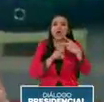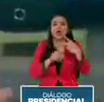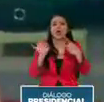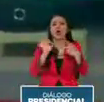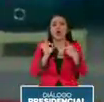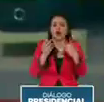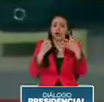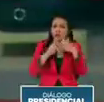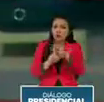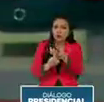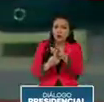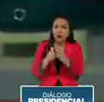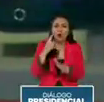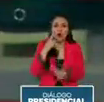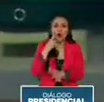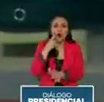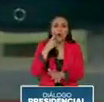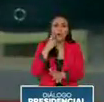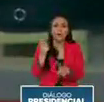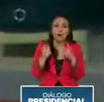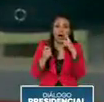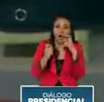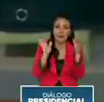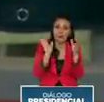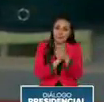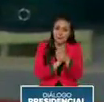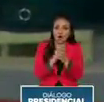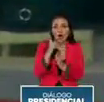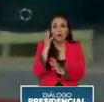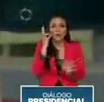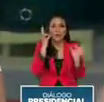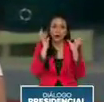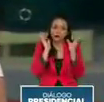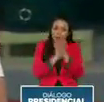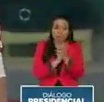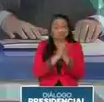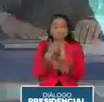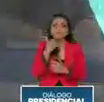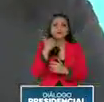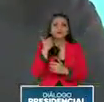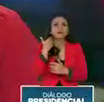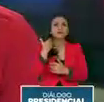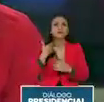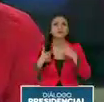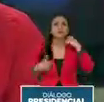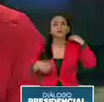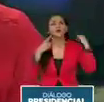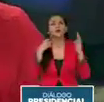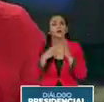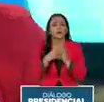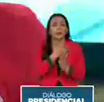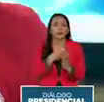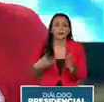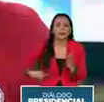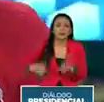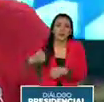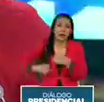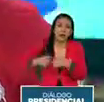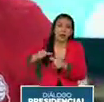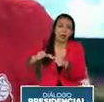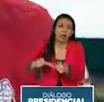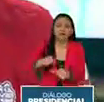inclusión en matrimonio igualitario, también lo hemos pensado y lo vamos a someter a referencia. Con la reelección indefinida no estamos de acuerdo con